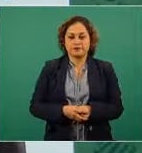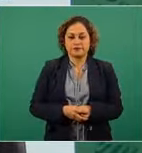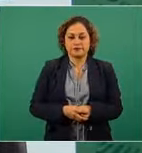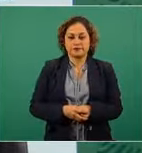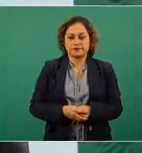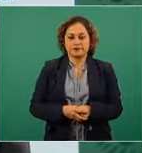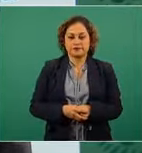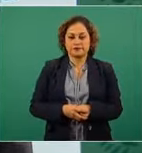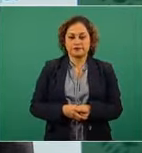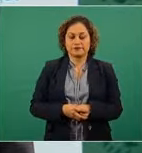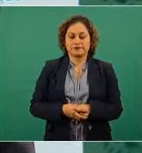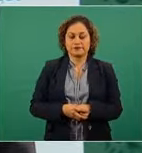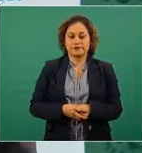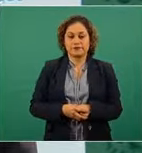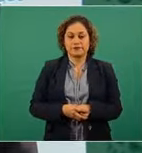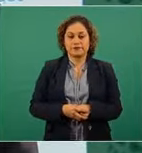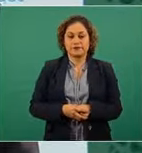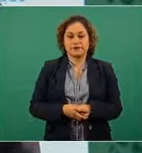se